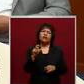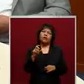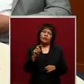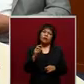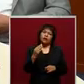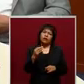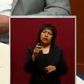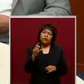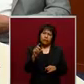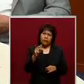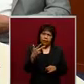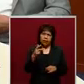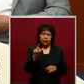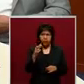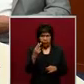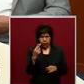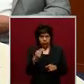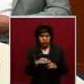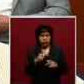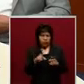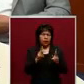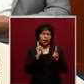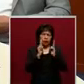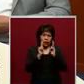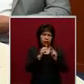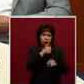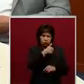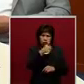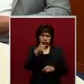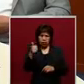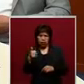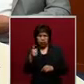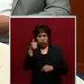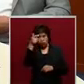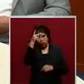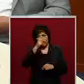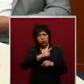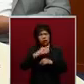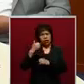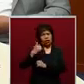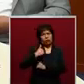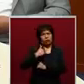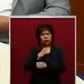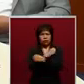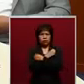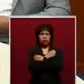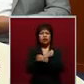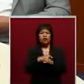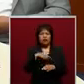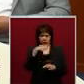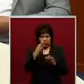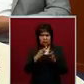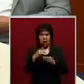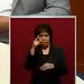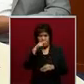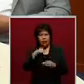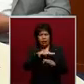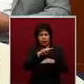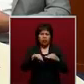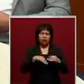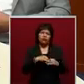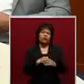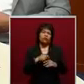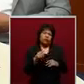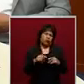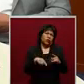2222-293825. Y durante estos días vamos a estar hablando, por supuesto, con cada uno de los directivos de diferentes niveles educativos, justamente para aterrizar todo esto